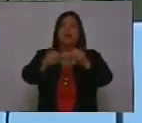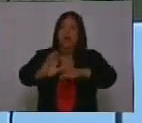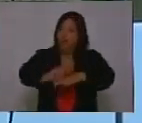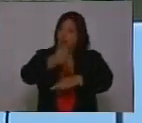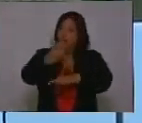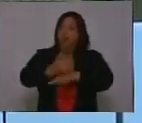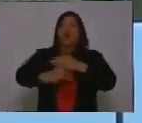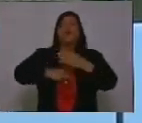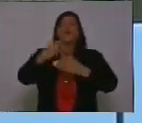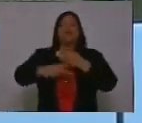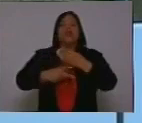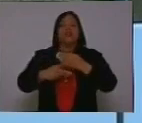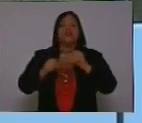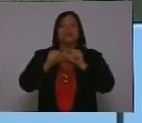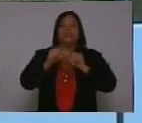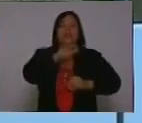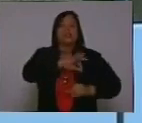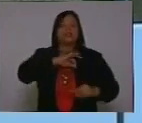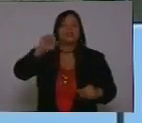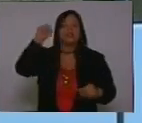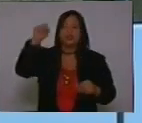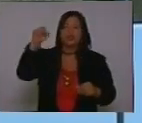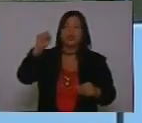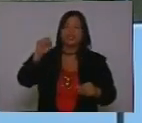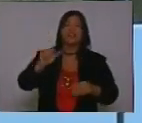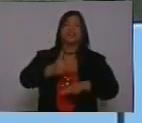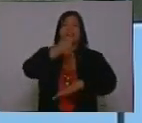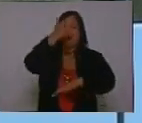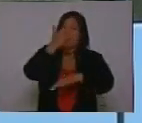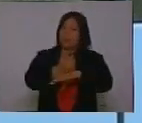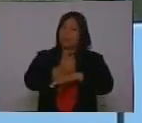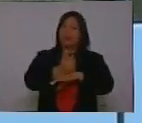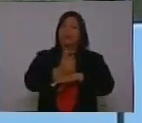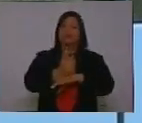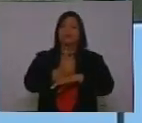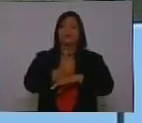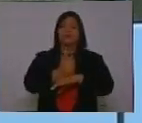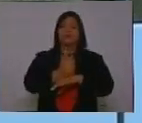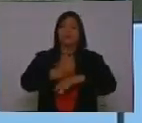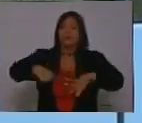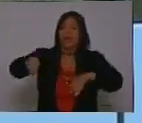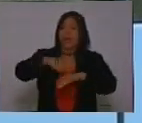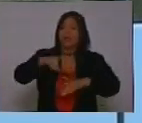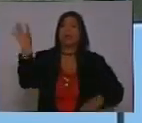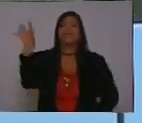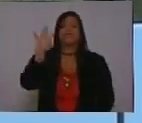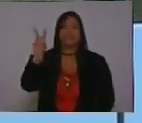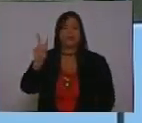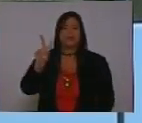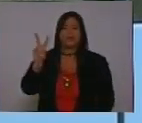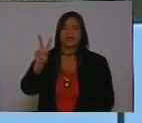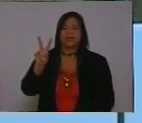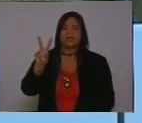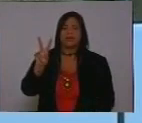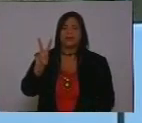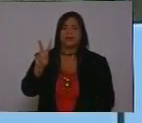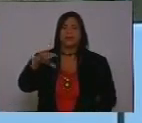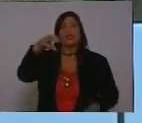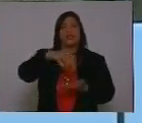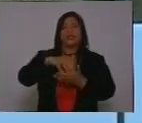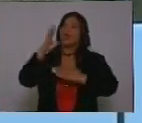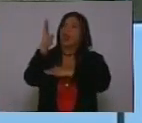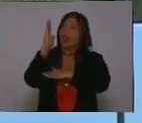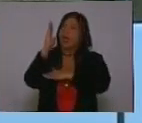proyecto revolucionario y socialista se implemente en este país. Y sobre todo en nuestro estado